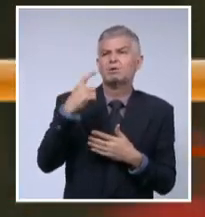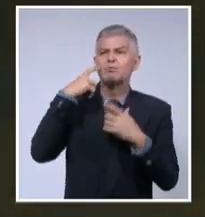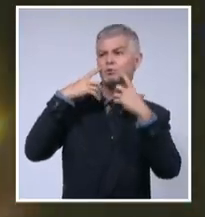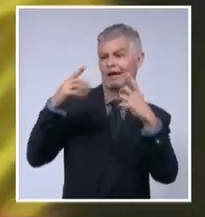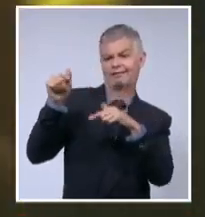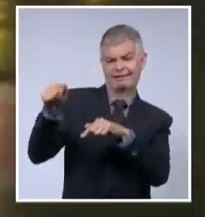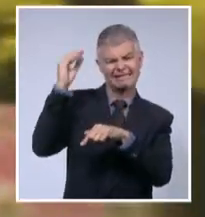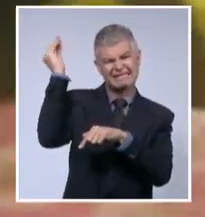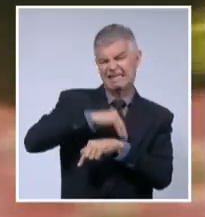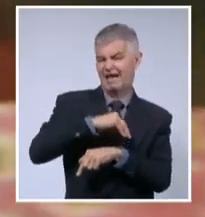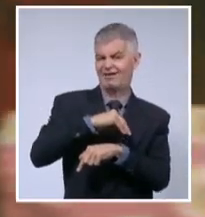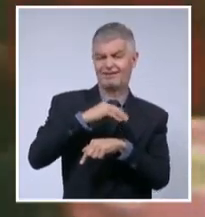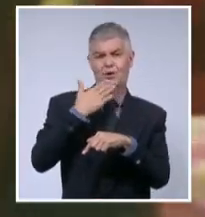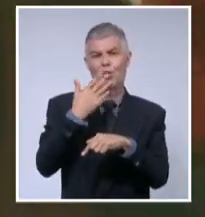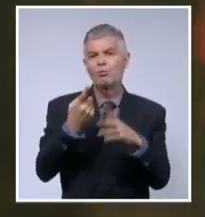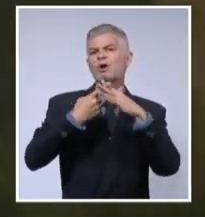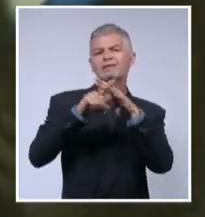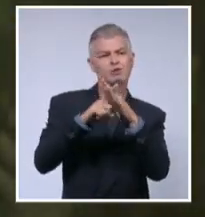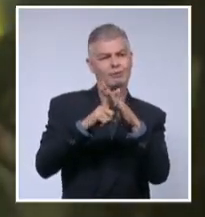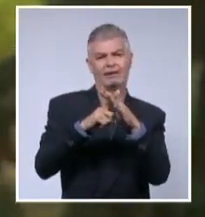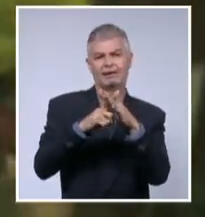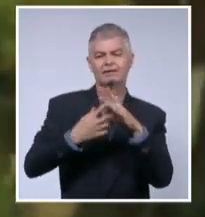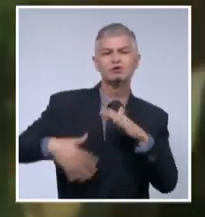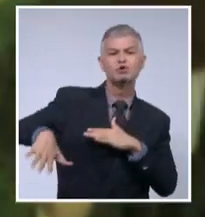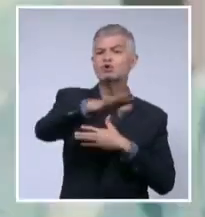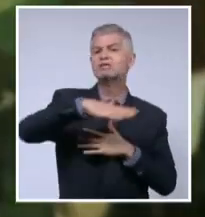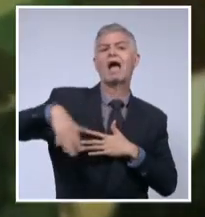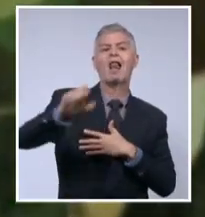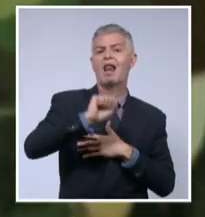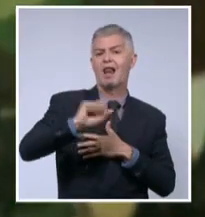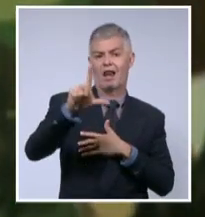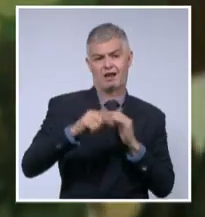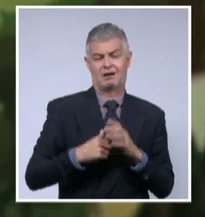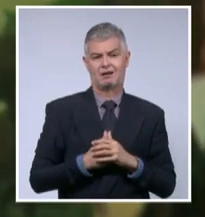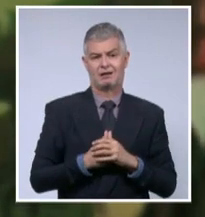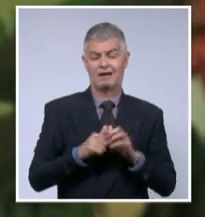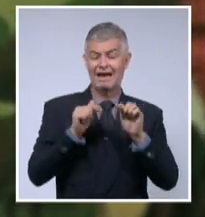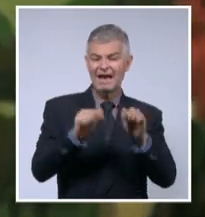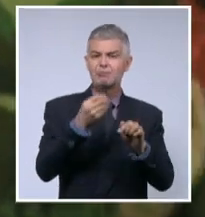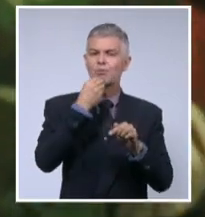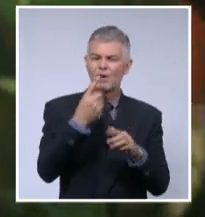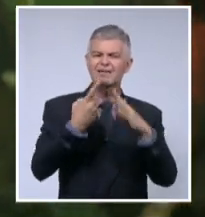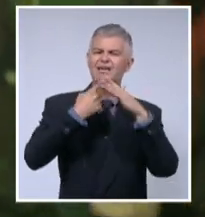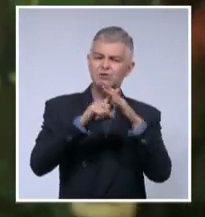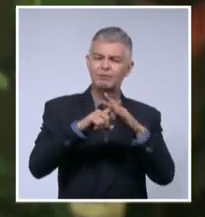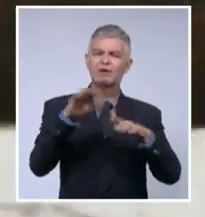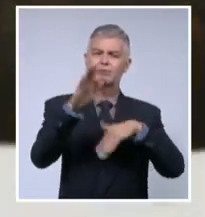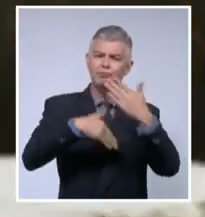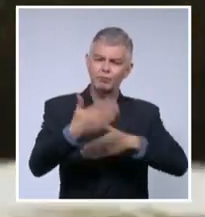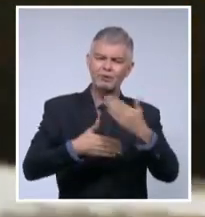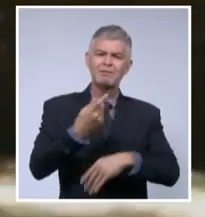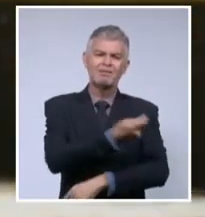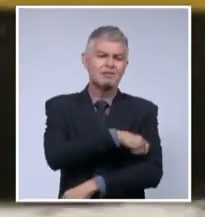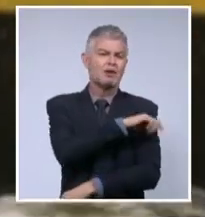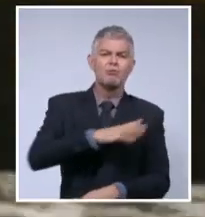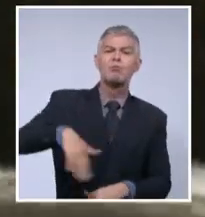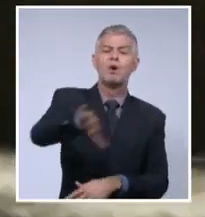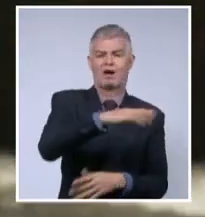un Pitágoras social. Él es un gran matemático social para solucionar los problemas de los pueblos. Creo que